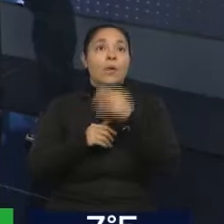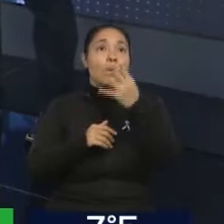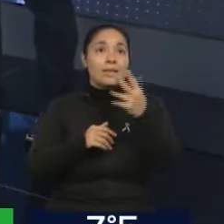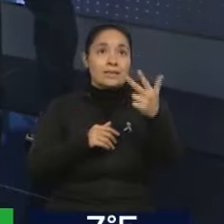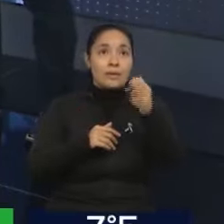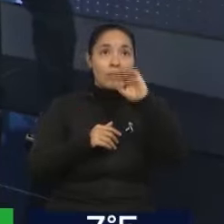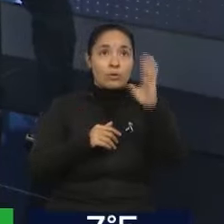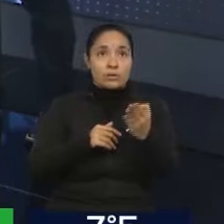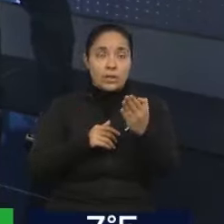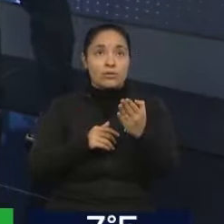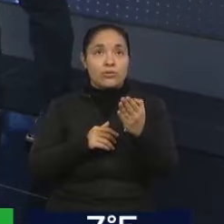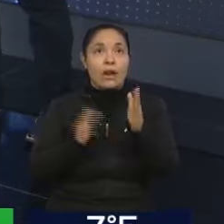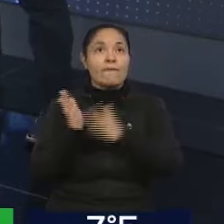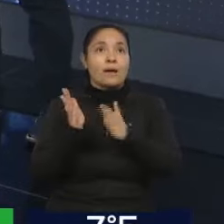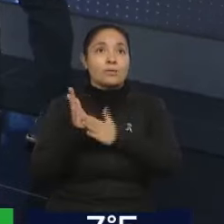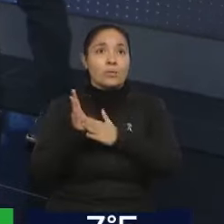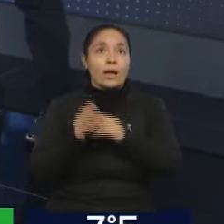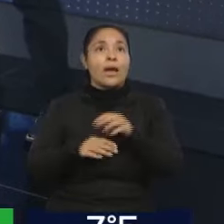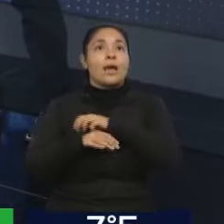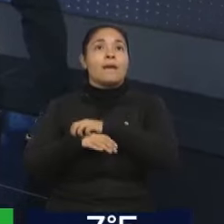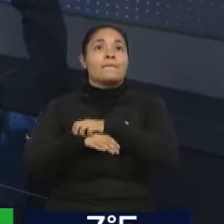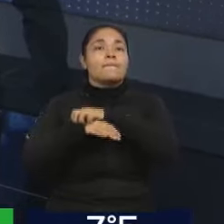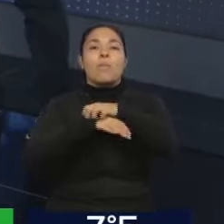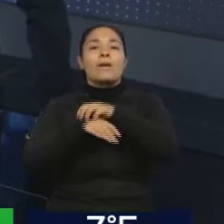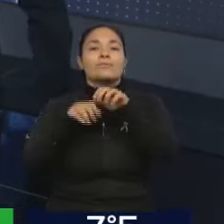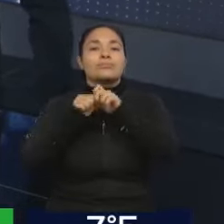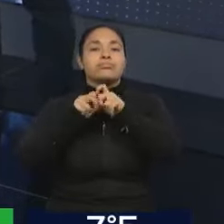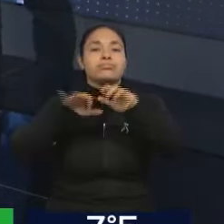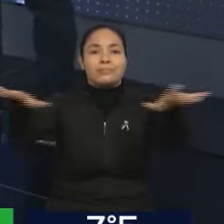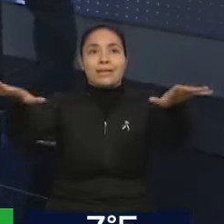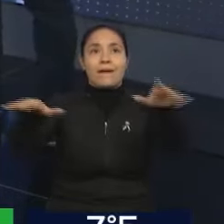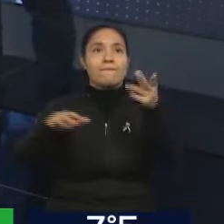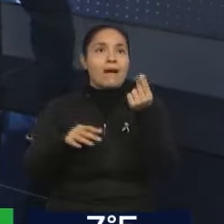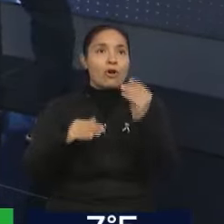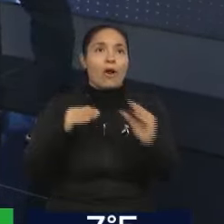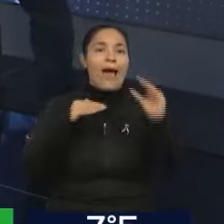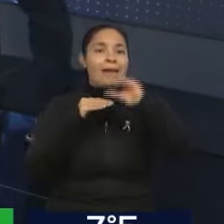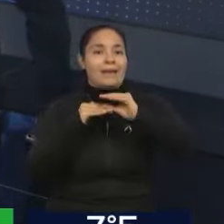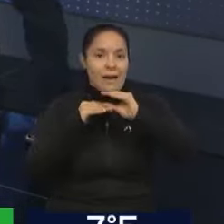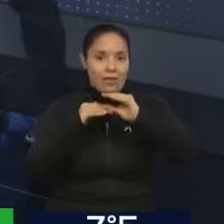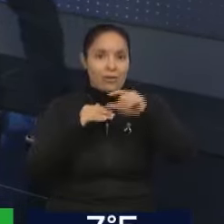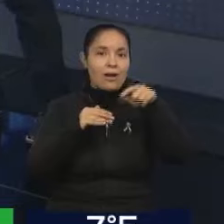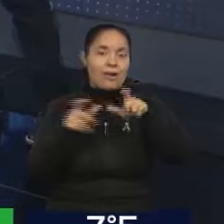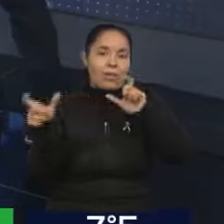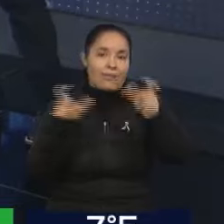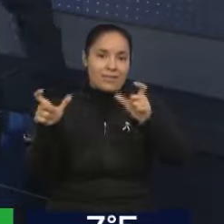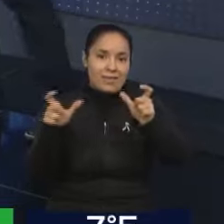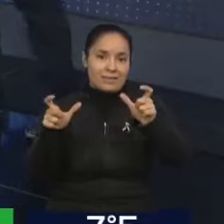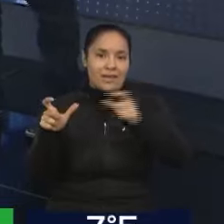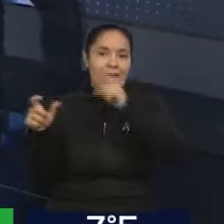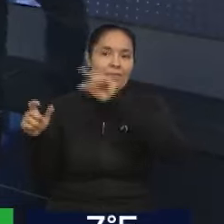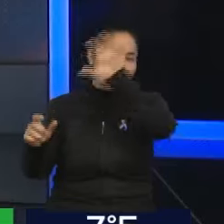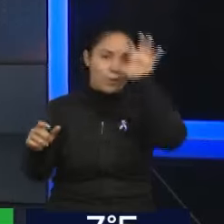43% impacta la factura. Valor agregado de distribución, porque es ahí donde se ve el desfase entre una jurisdicción y